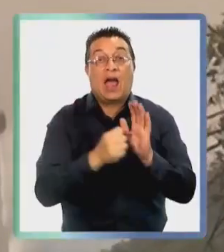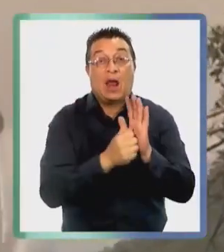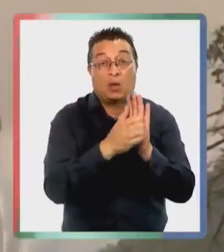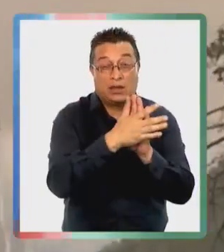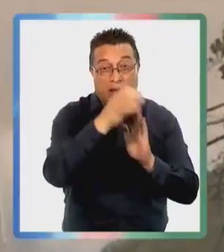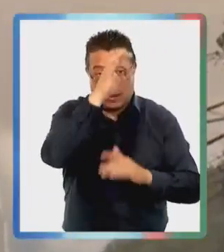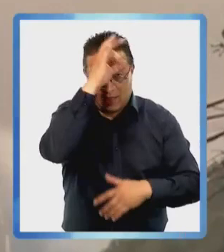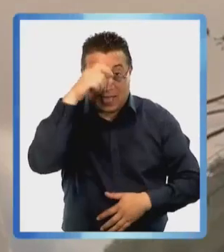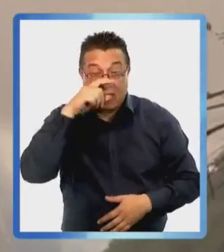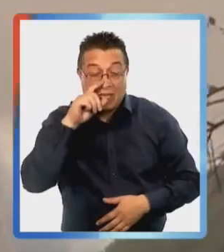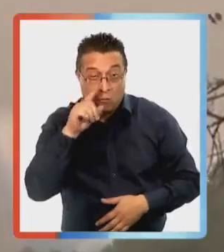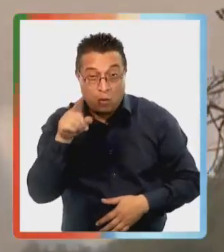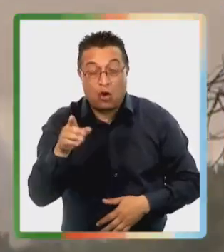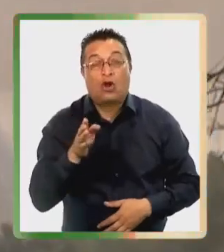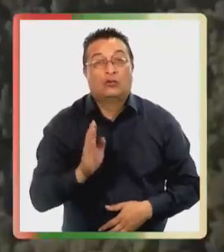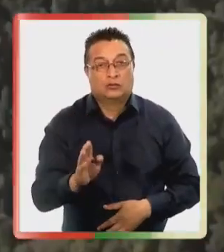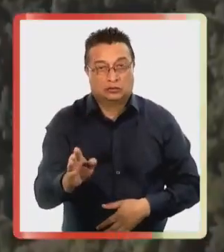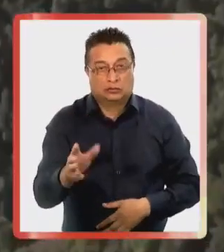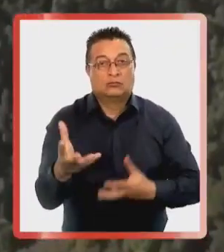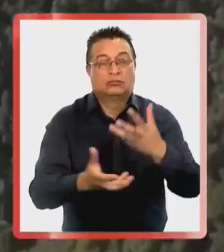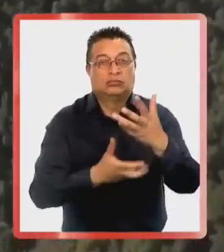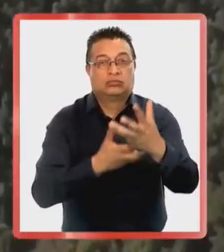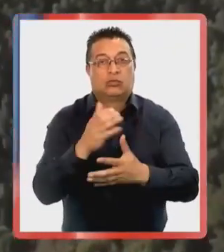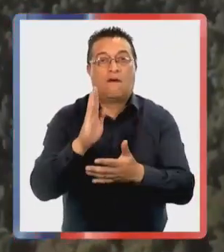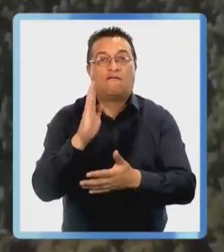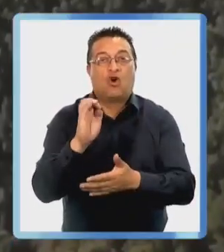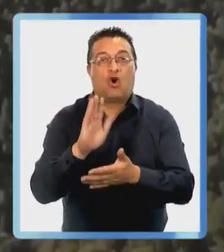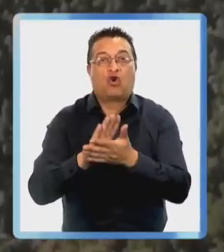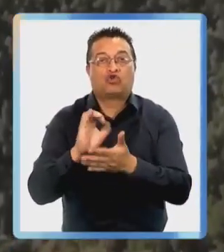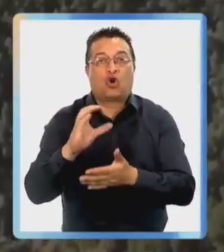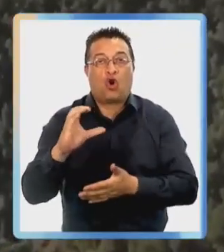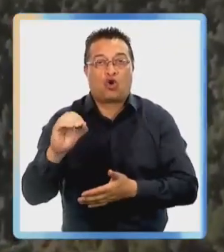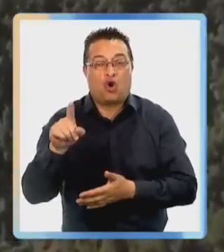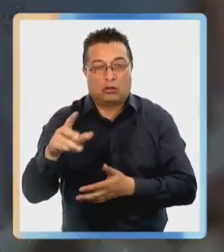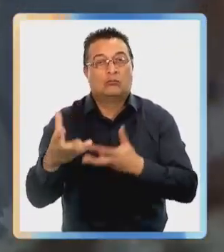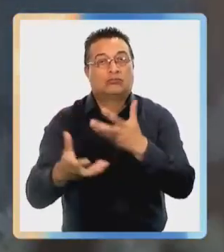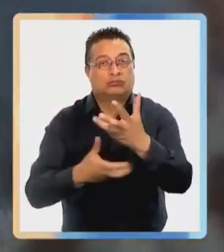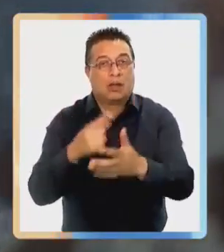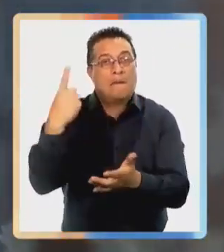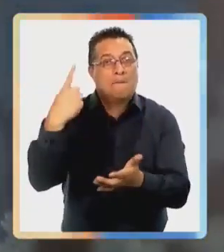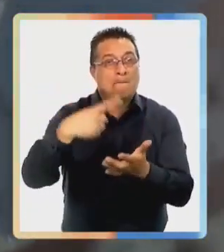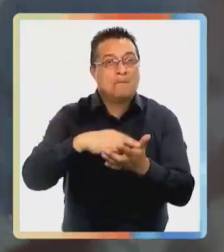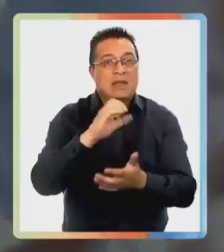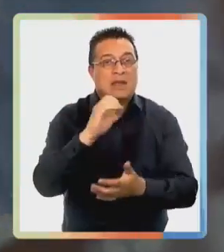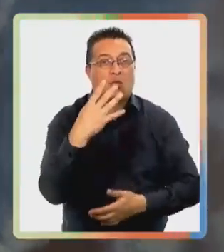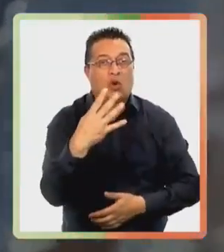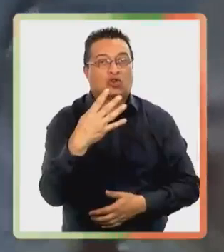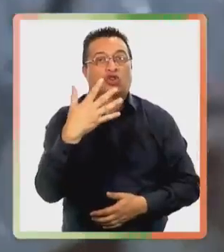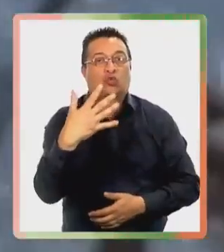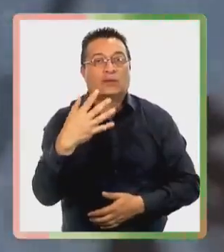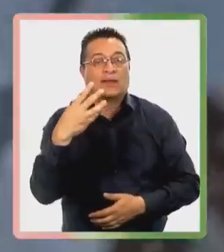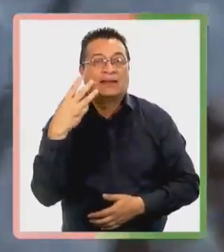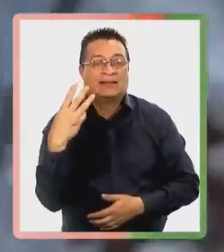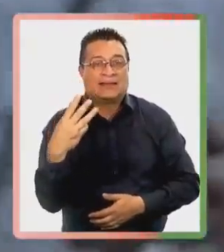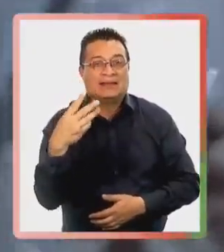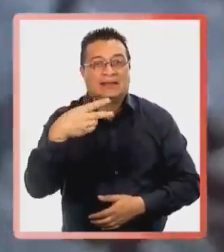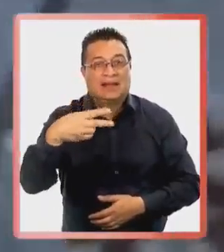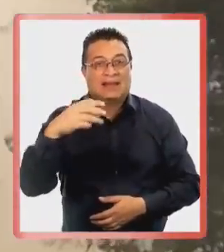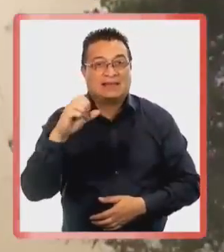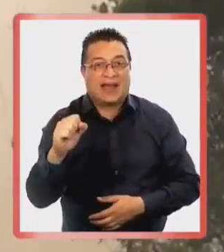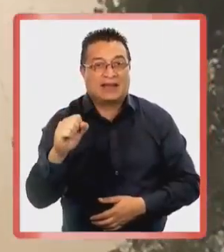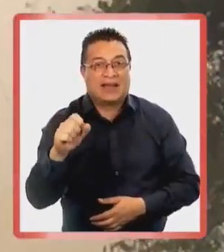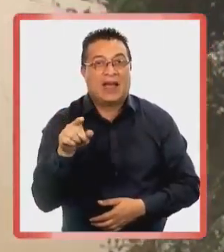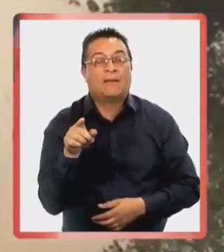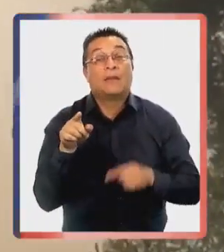Temuco, se mantiene activo el incendio Bochoco, que está en combate con 1.453 hectáreas.